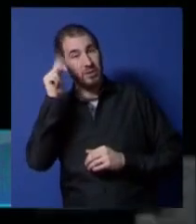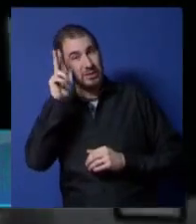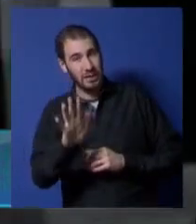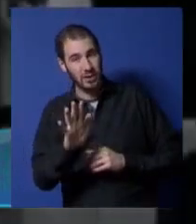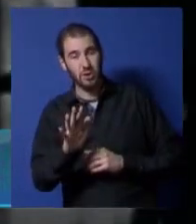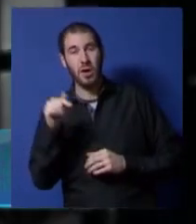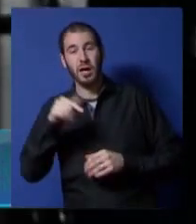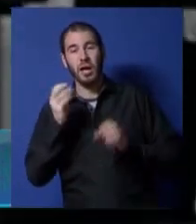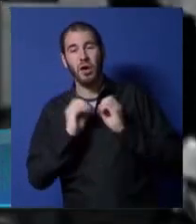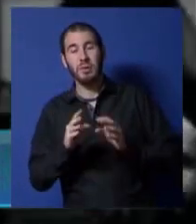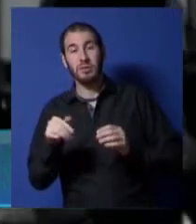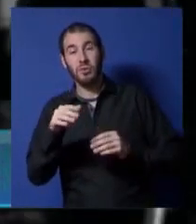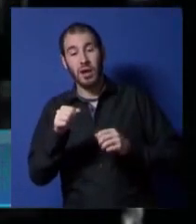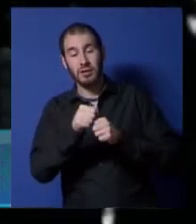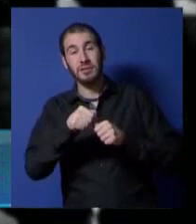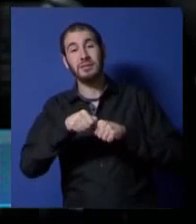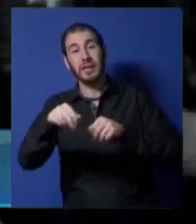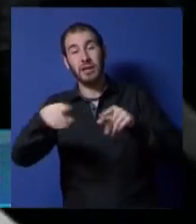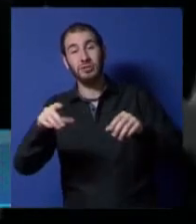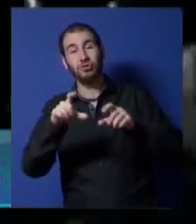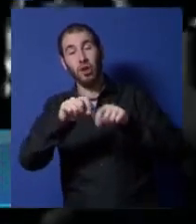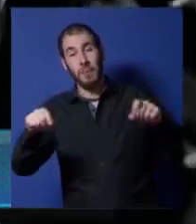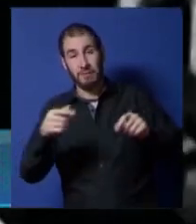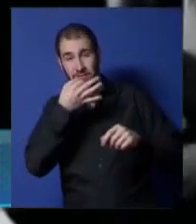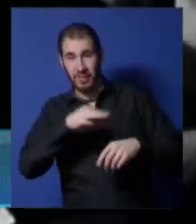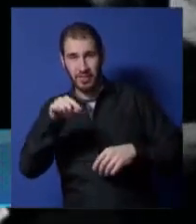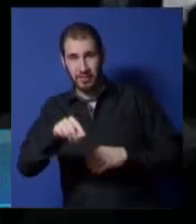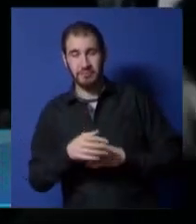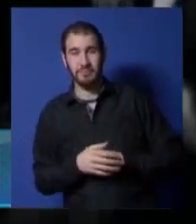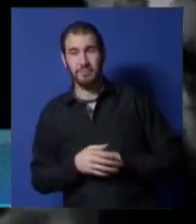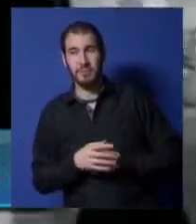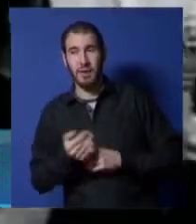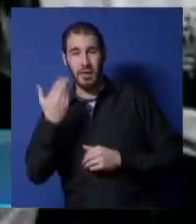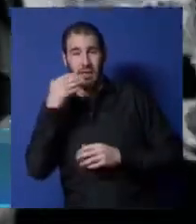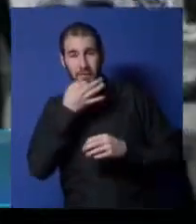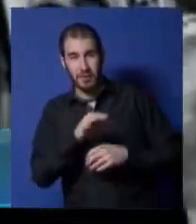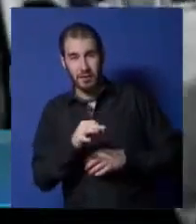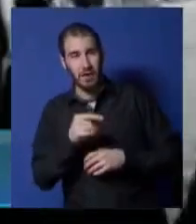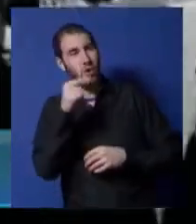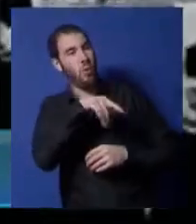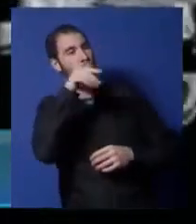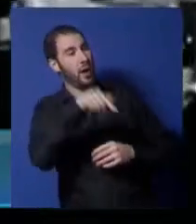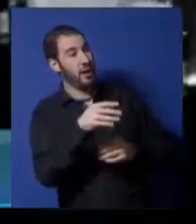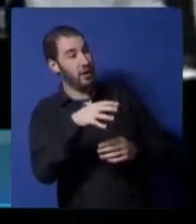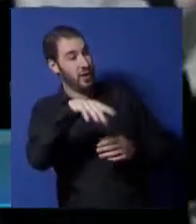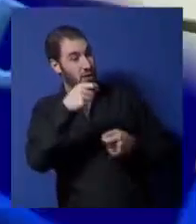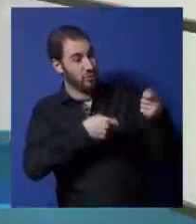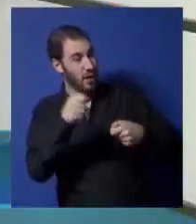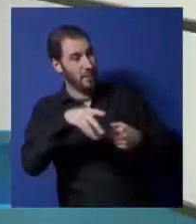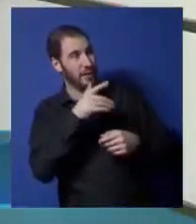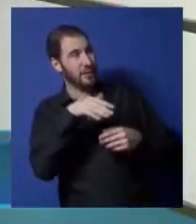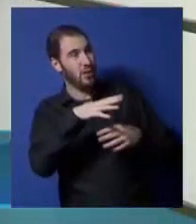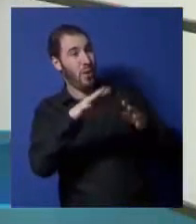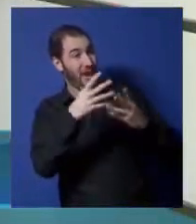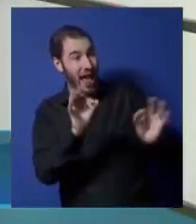puso un carrito de choripanes, vendía choripanes en un principio. Se puso donde hoy tiene su local, ¿no? Que había como una especie de baldío.